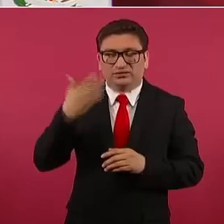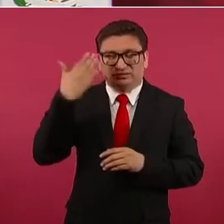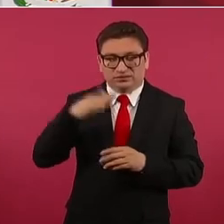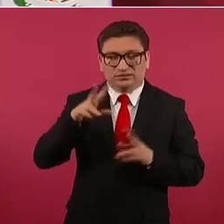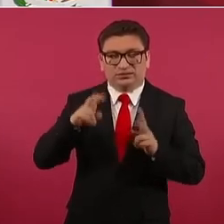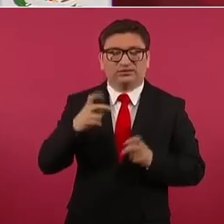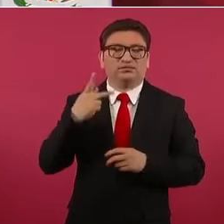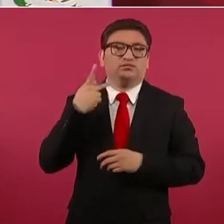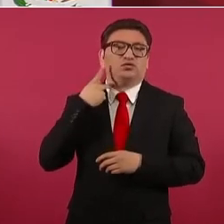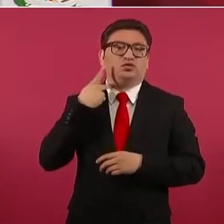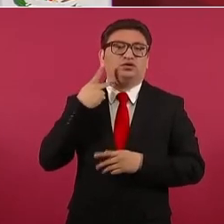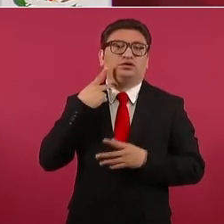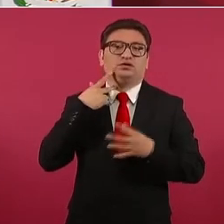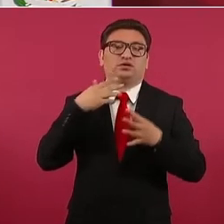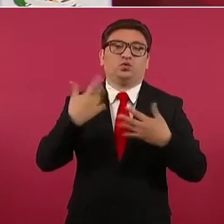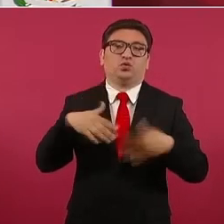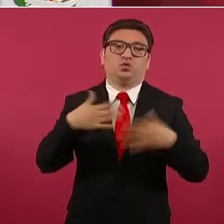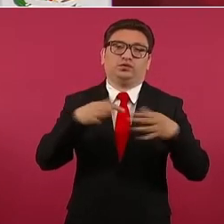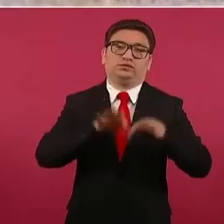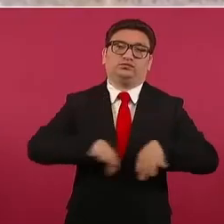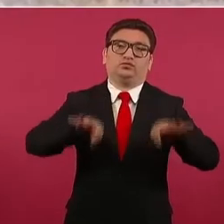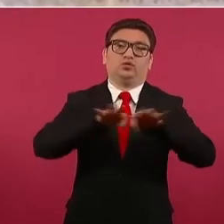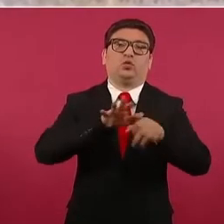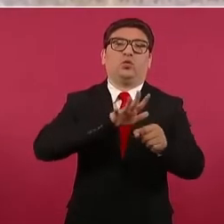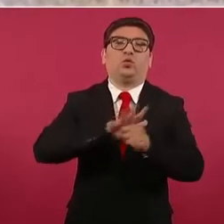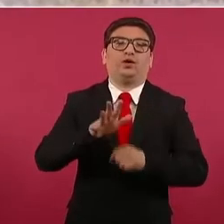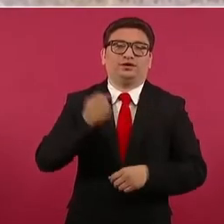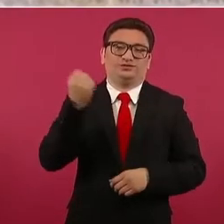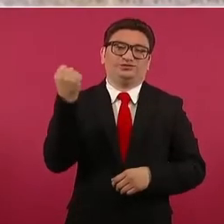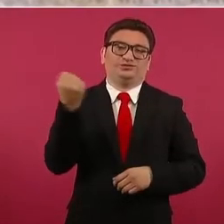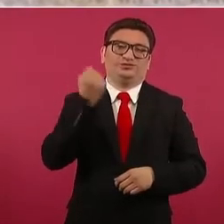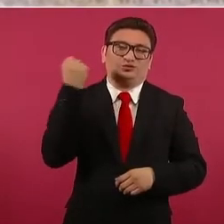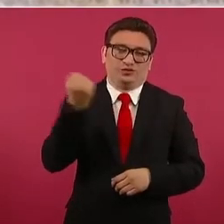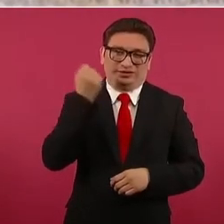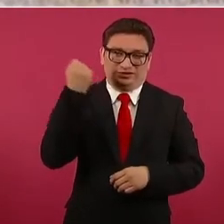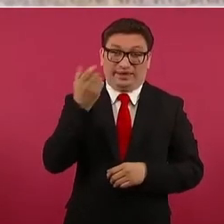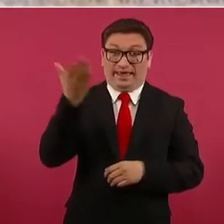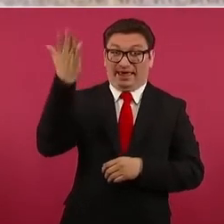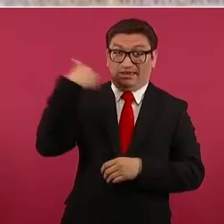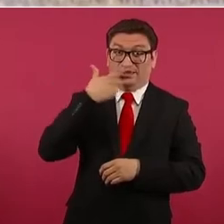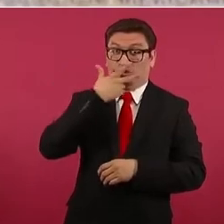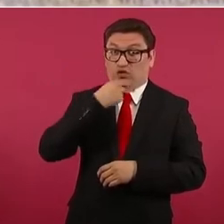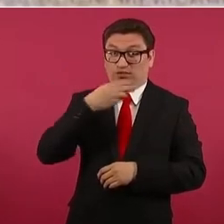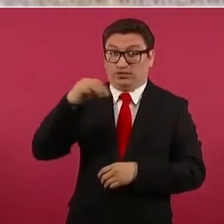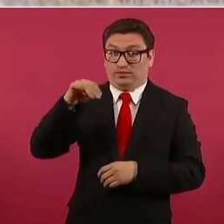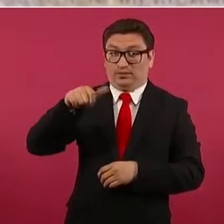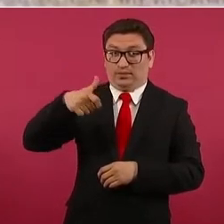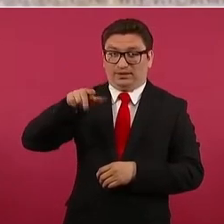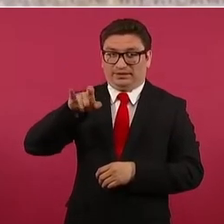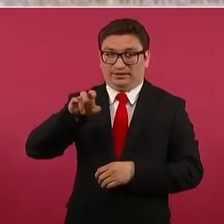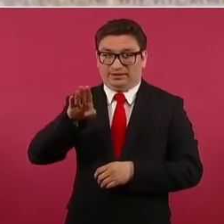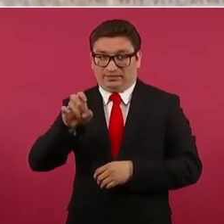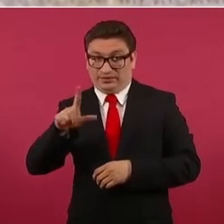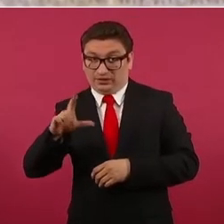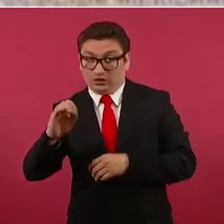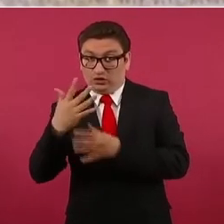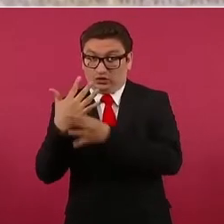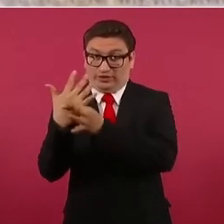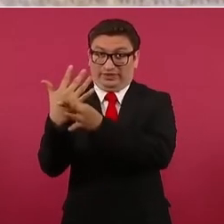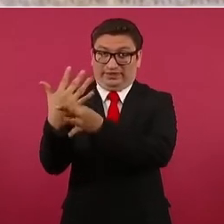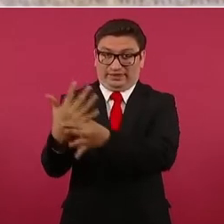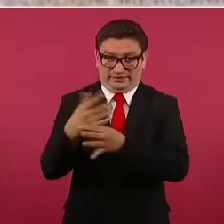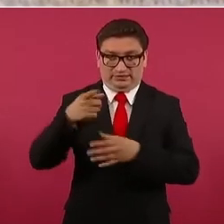mucho la suerte. Decía Maquiavelo que se requería